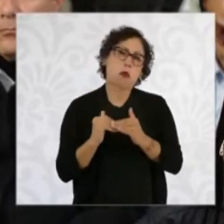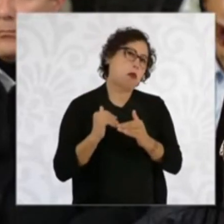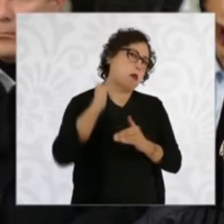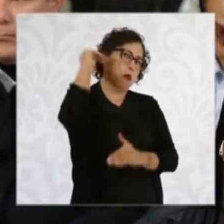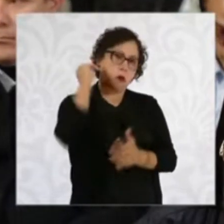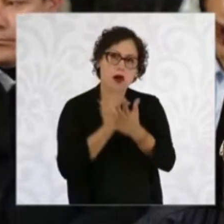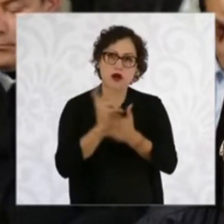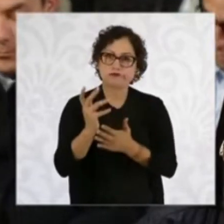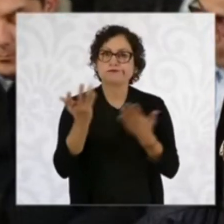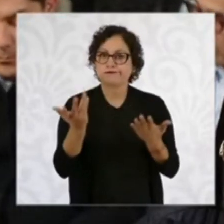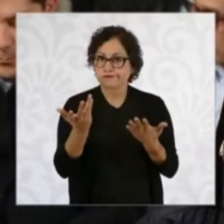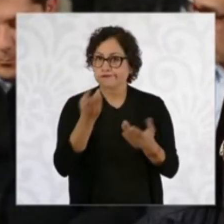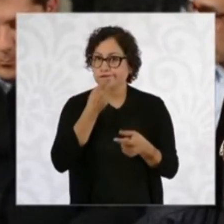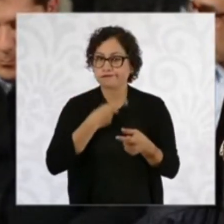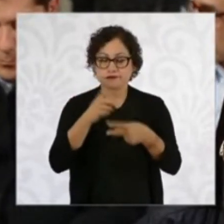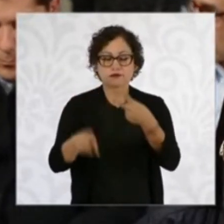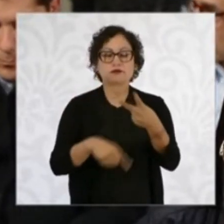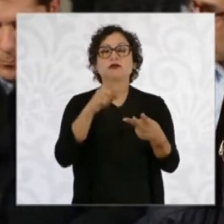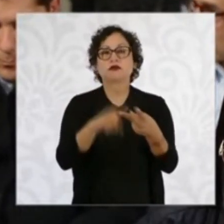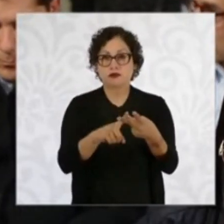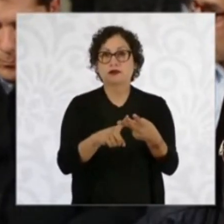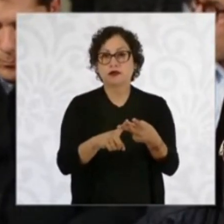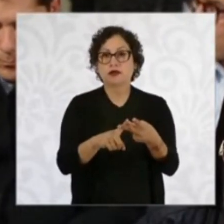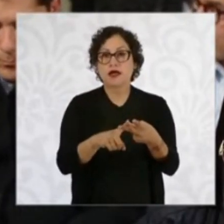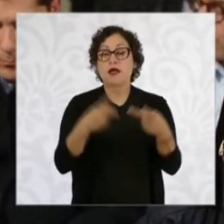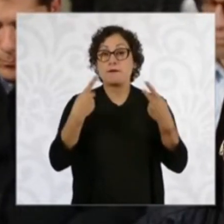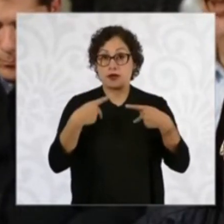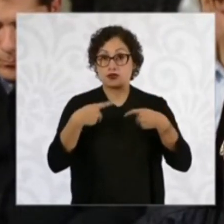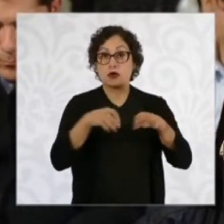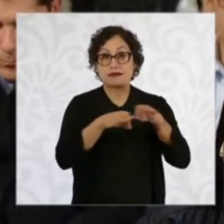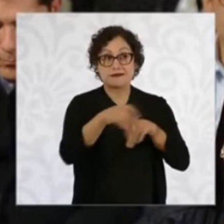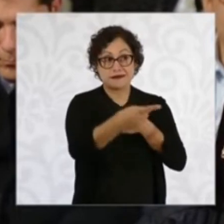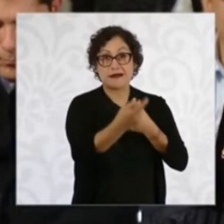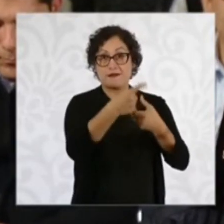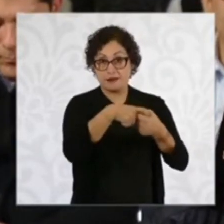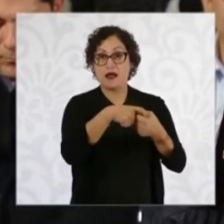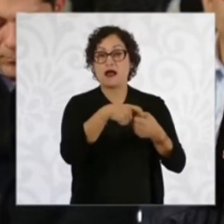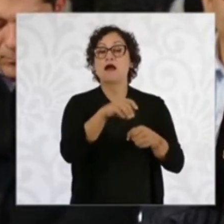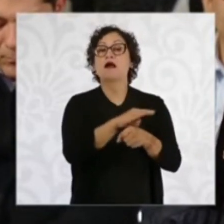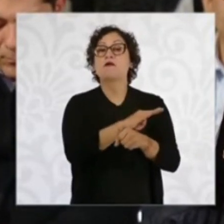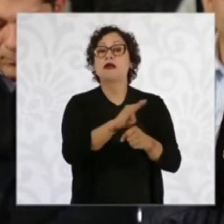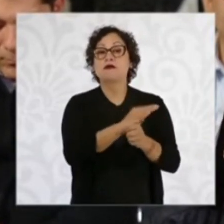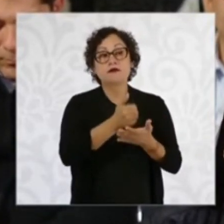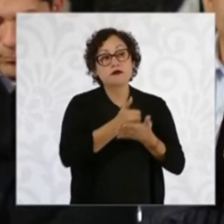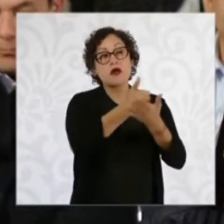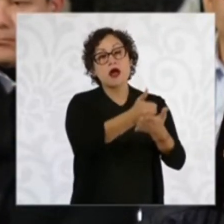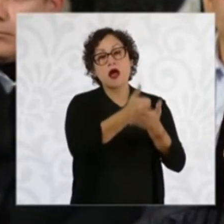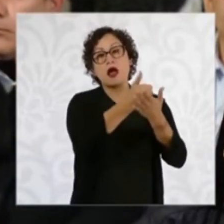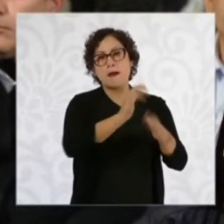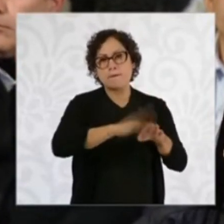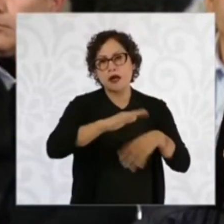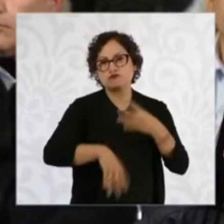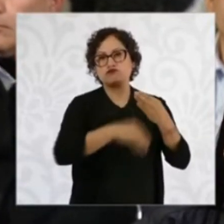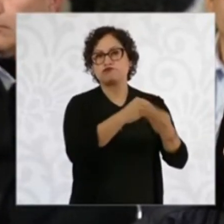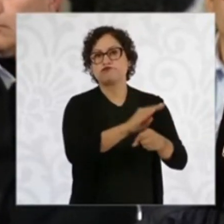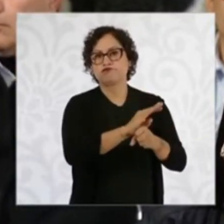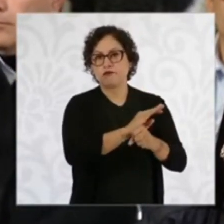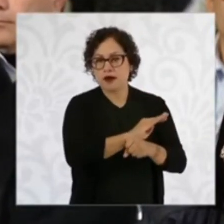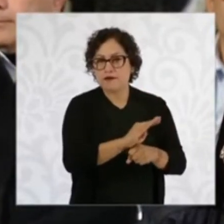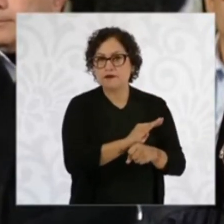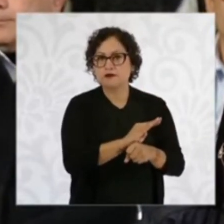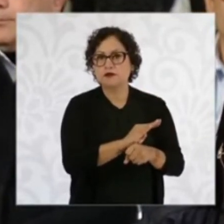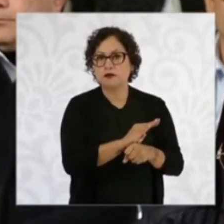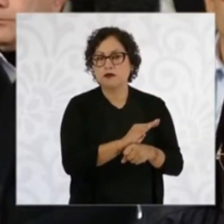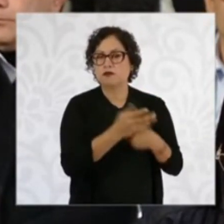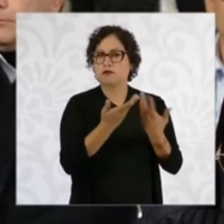los 1.500.000 derechohabientes, que pueden recibir beneficios adicionales, ¿cómo se les ha definido